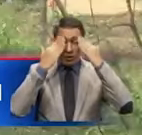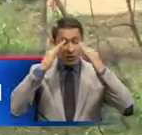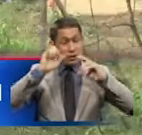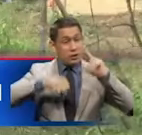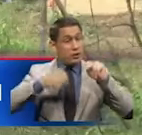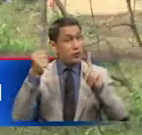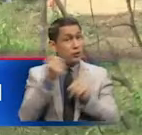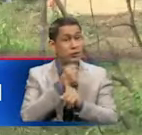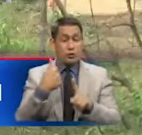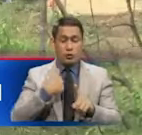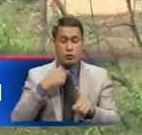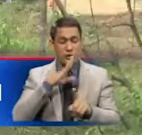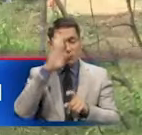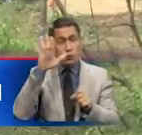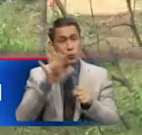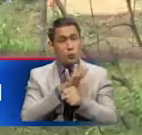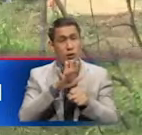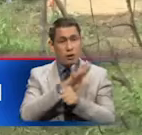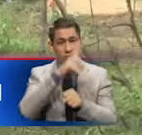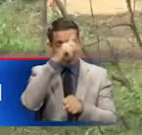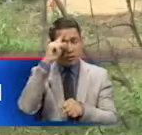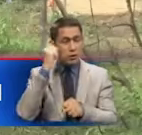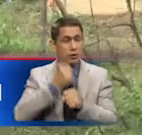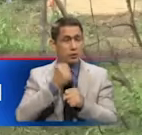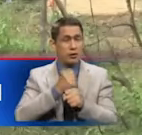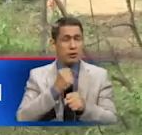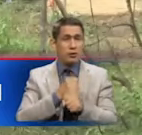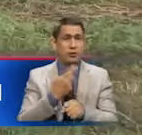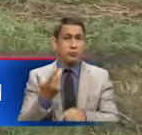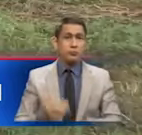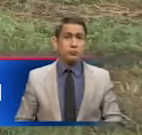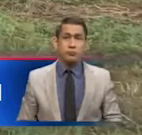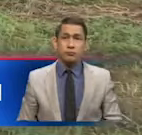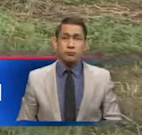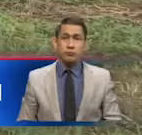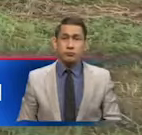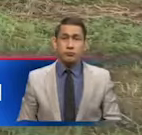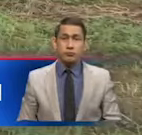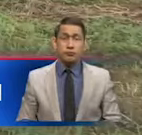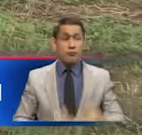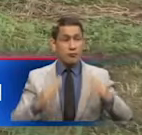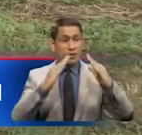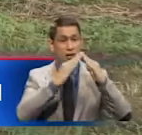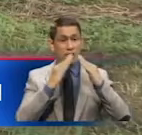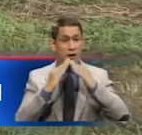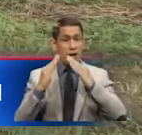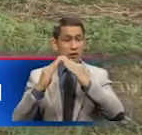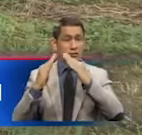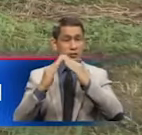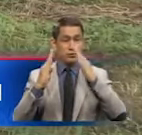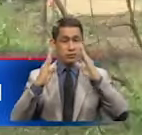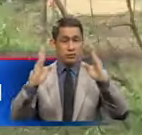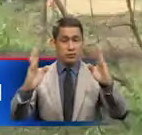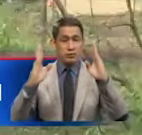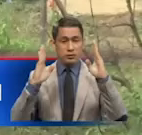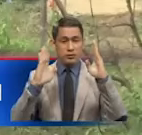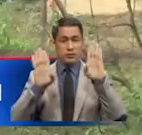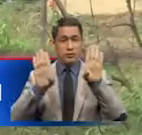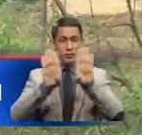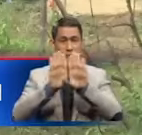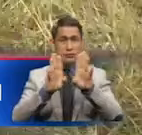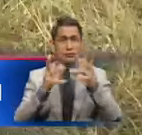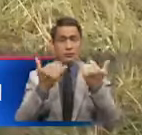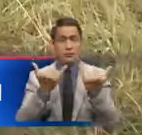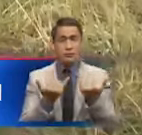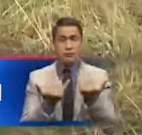y yo no tengo tanto de nada de eso. Vemos que todas las casas cuentan con seguridad acá, ¿no? Permanecen totalmente cerradas. Sí, cerradas. Debe de